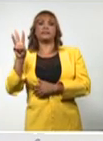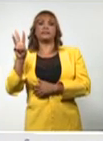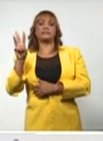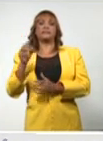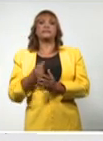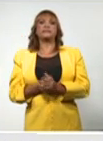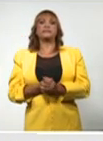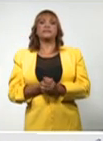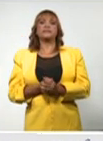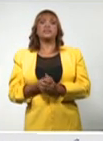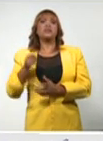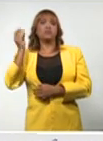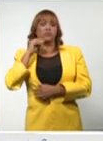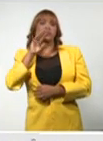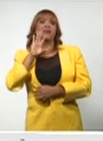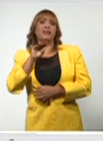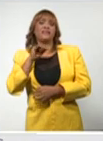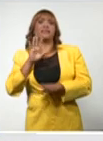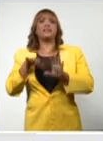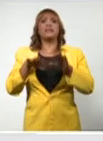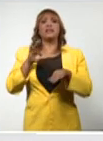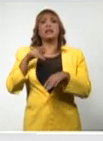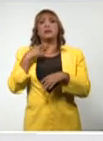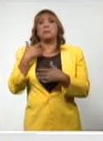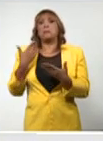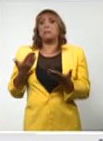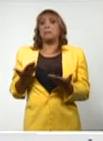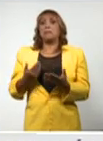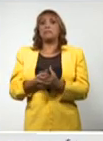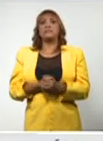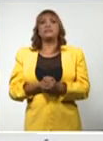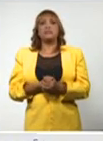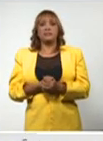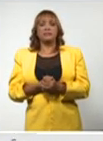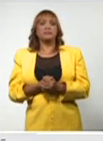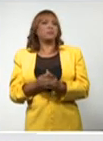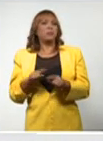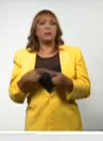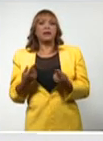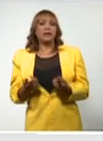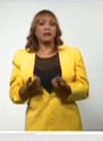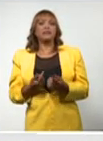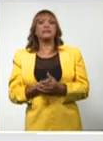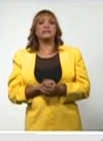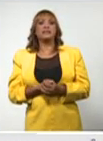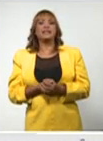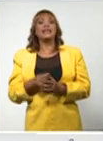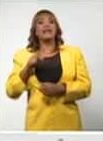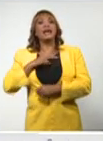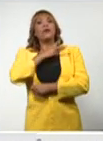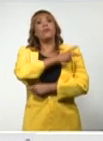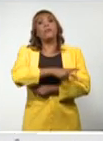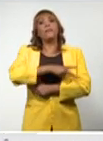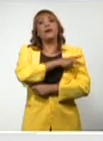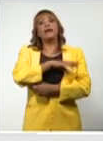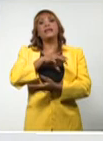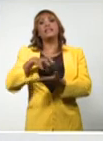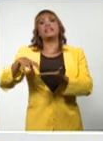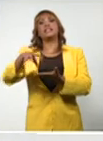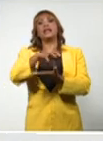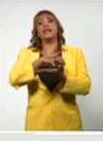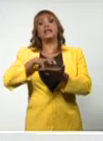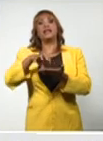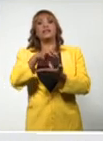muchos dirán, igual que lo dije yo, bueno, ¿y Eswatini qué es lo que es? Bueno, pues es un país de la zona de